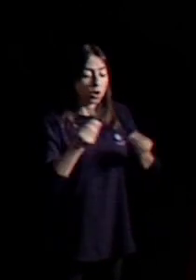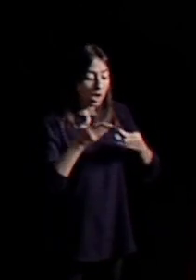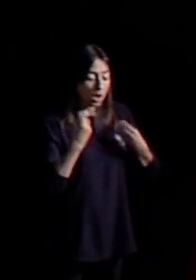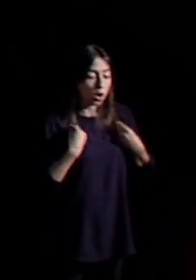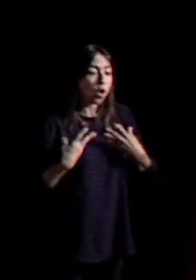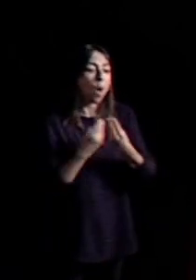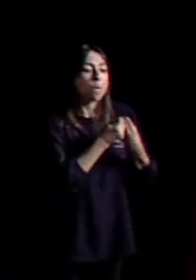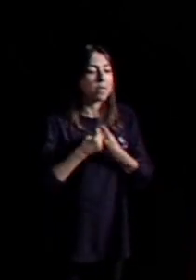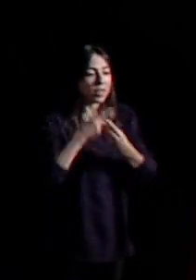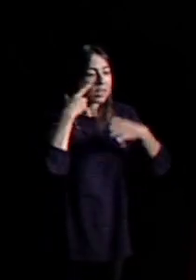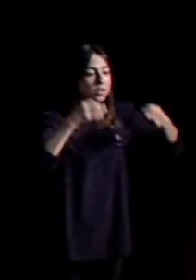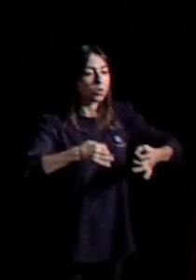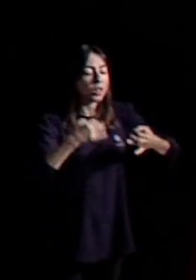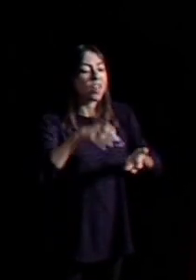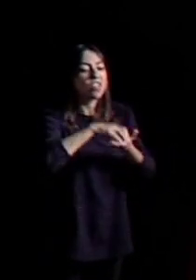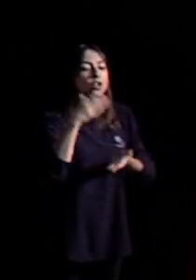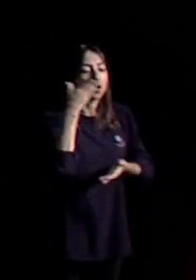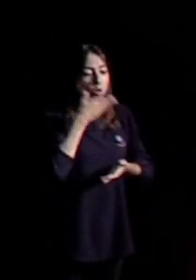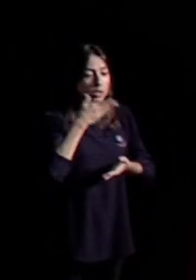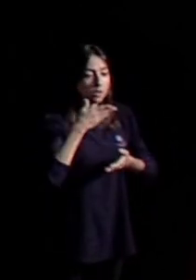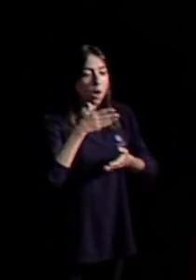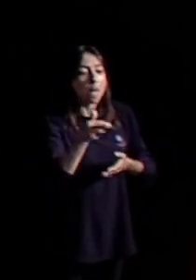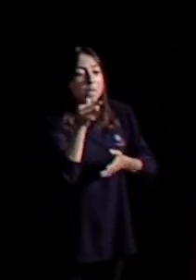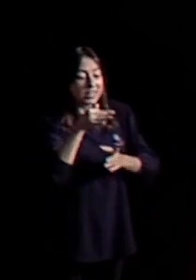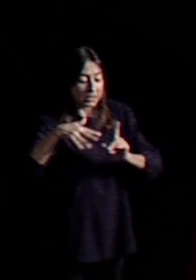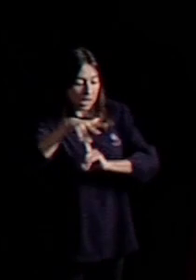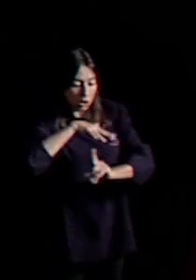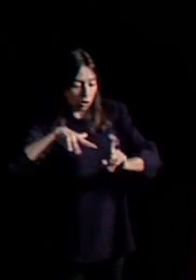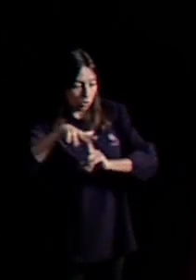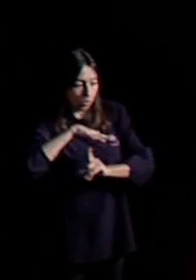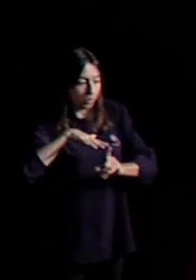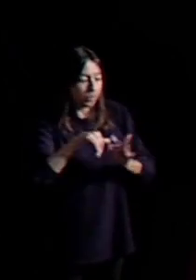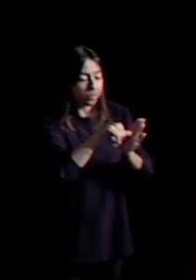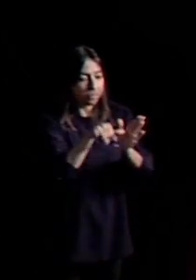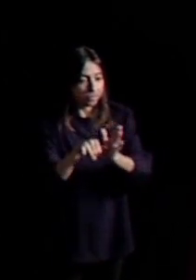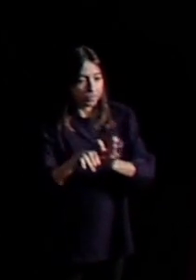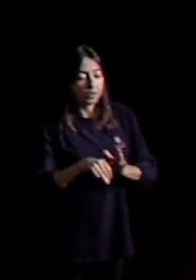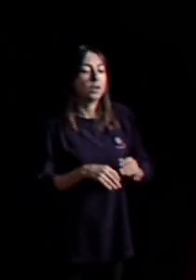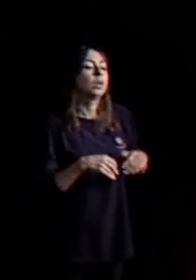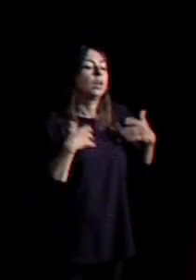en los Centros Educativos y su Entorno. Y posteriormente